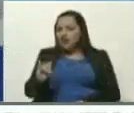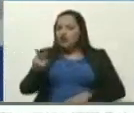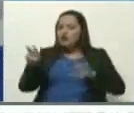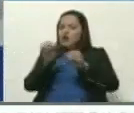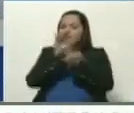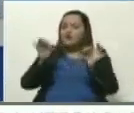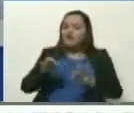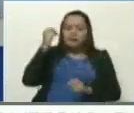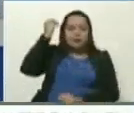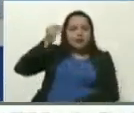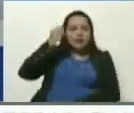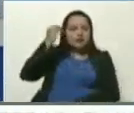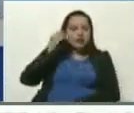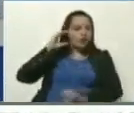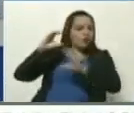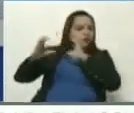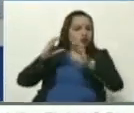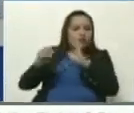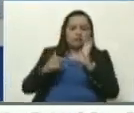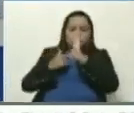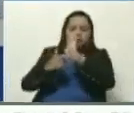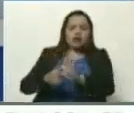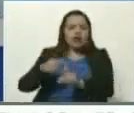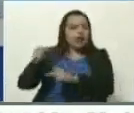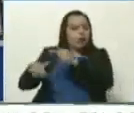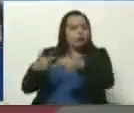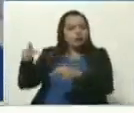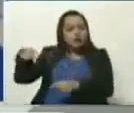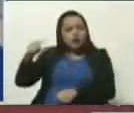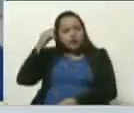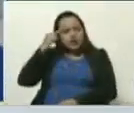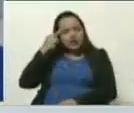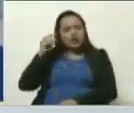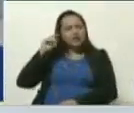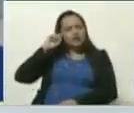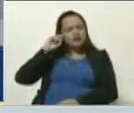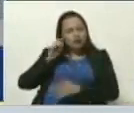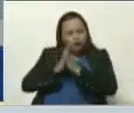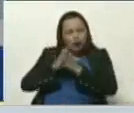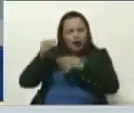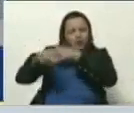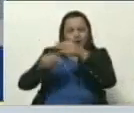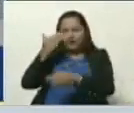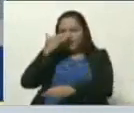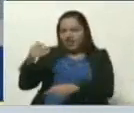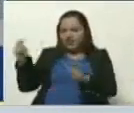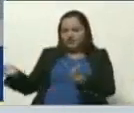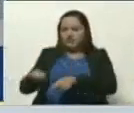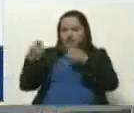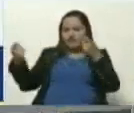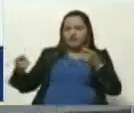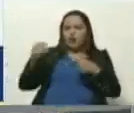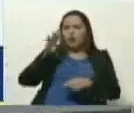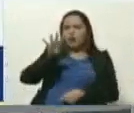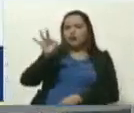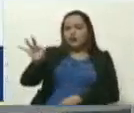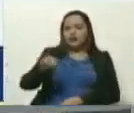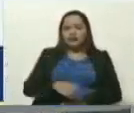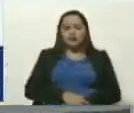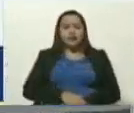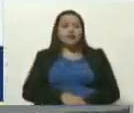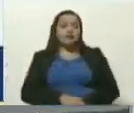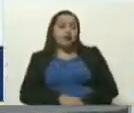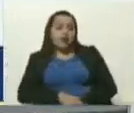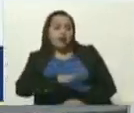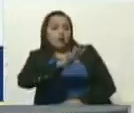del pensamiento para el presente, para el día a día. Coméntanos ese reto, lo que ha sido estar al frente del semanario 4F. Bueno, 4F de verdad